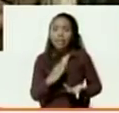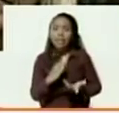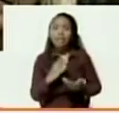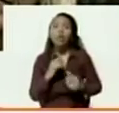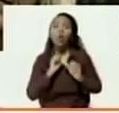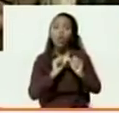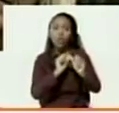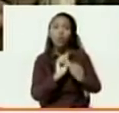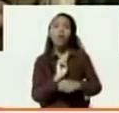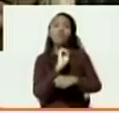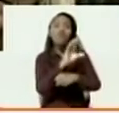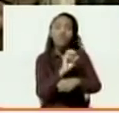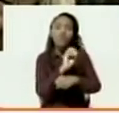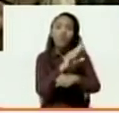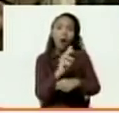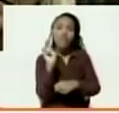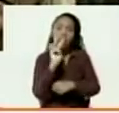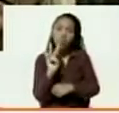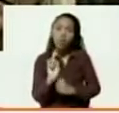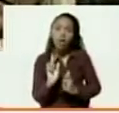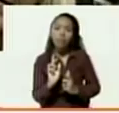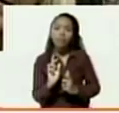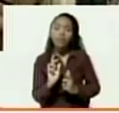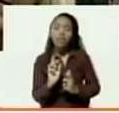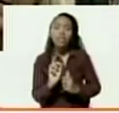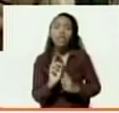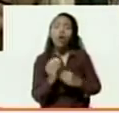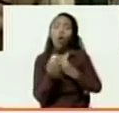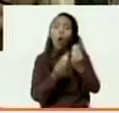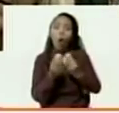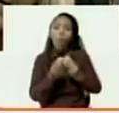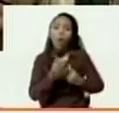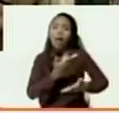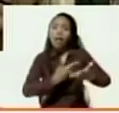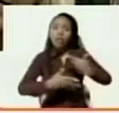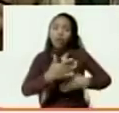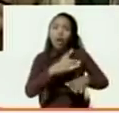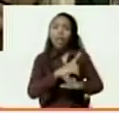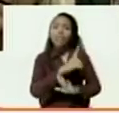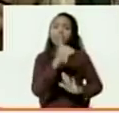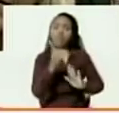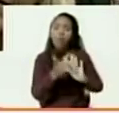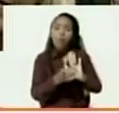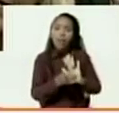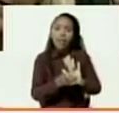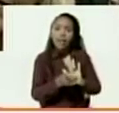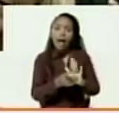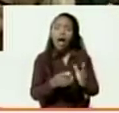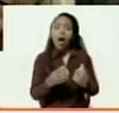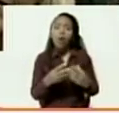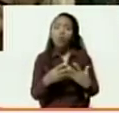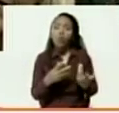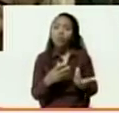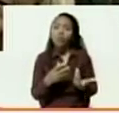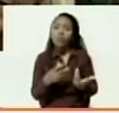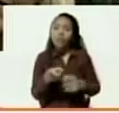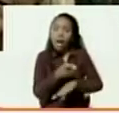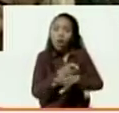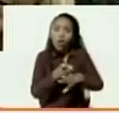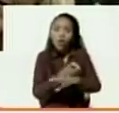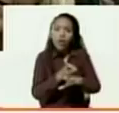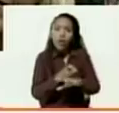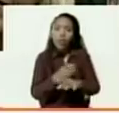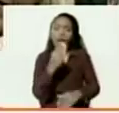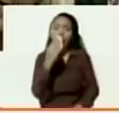exportando a Venezuela? Y también, ¿cómo están las relaciones diplomáticas con el gobierno de Jair